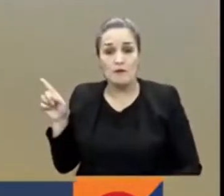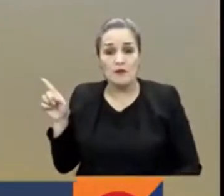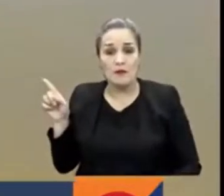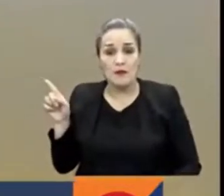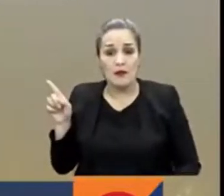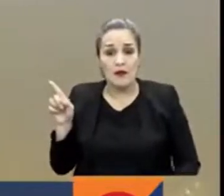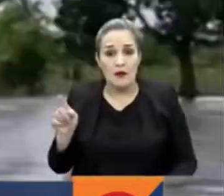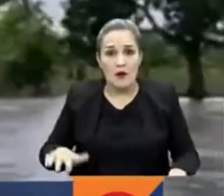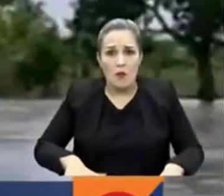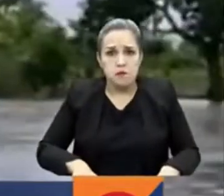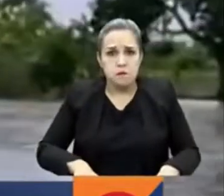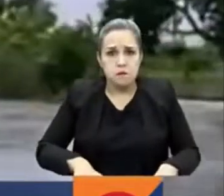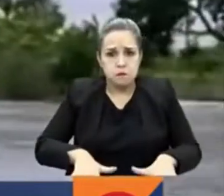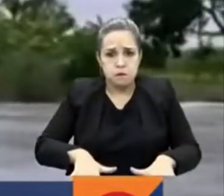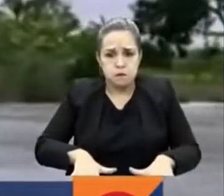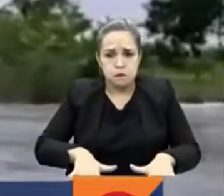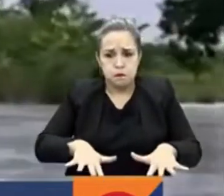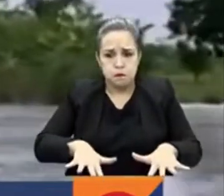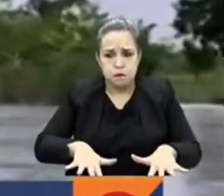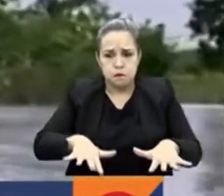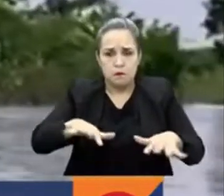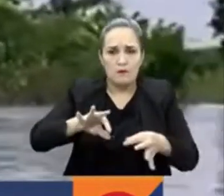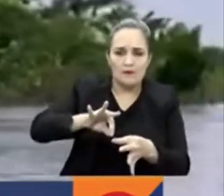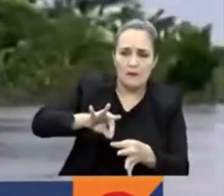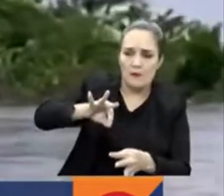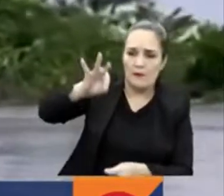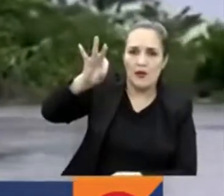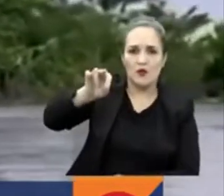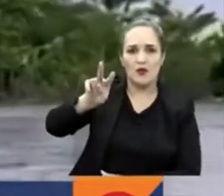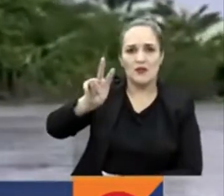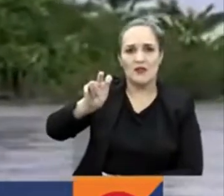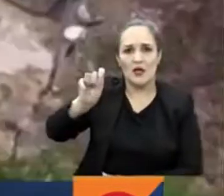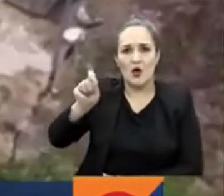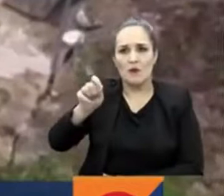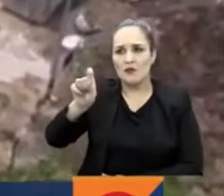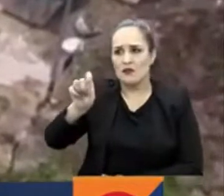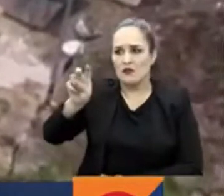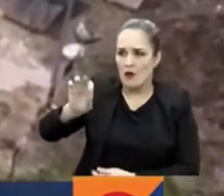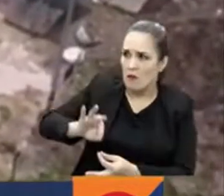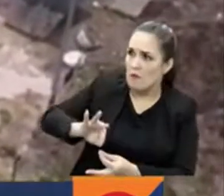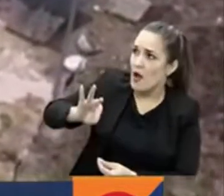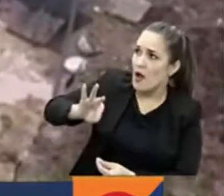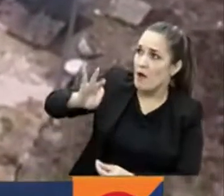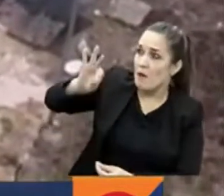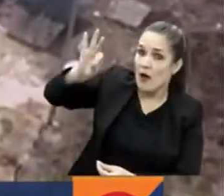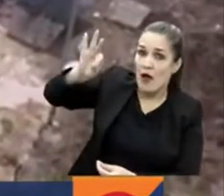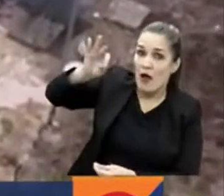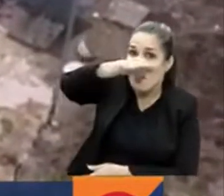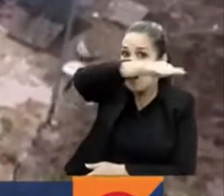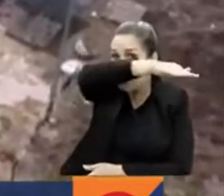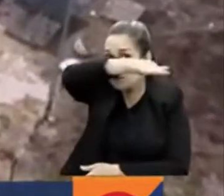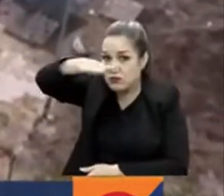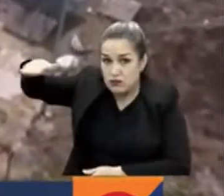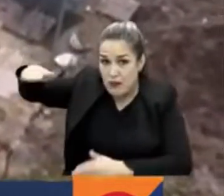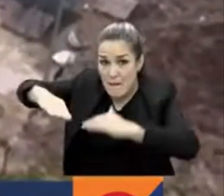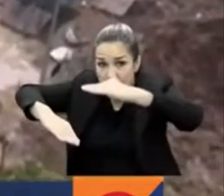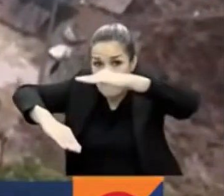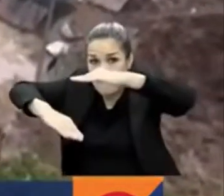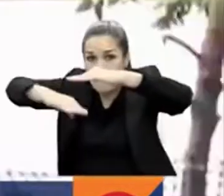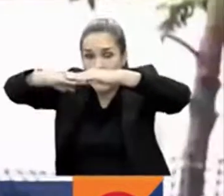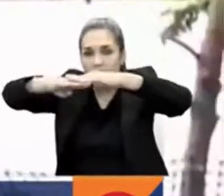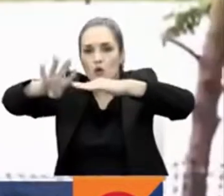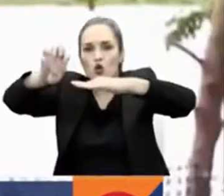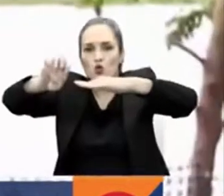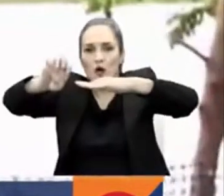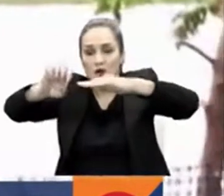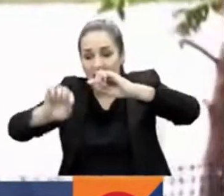el nivel del río Magdalena en la estación San Pedrito en el municipio de Suán, siendo 9 metros, 20 centímetros la cota máxima de